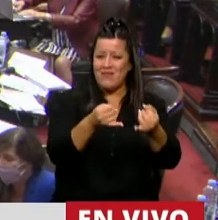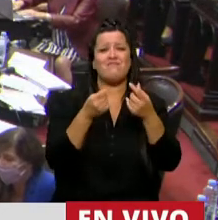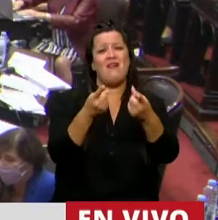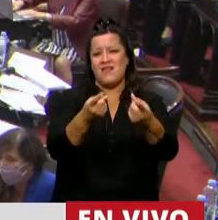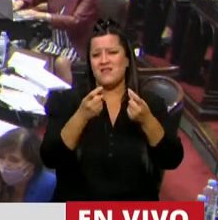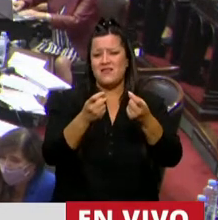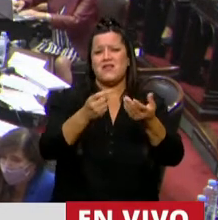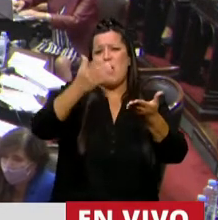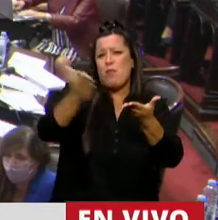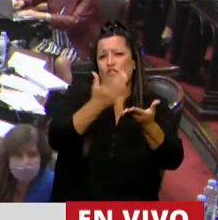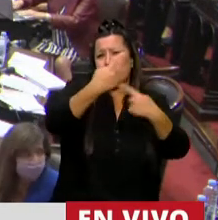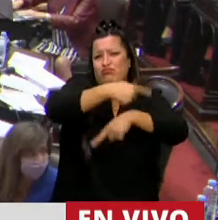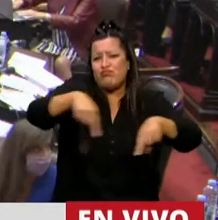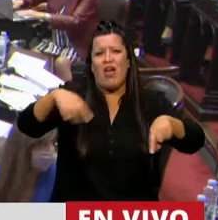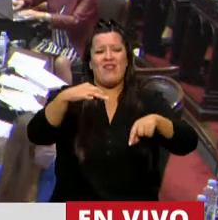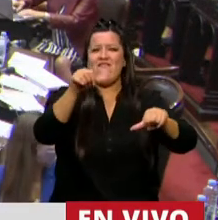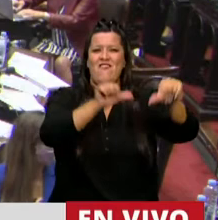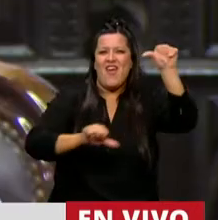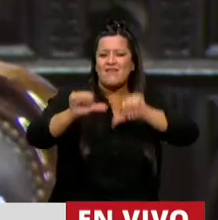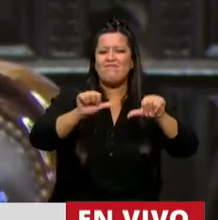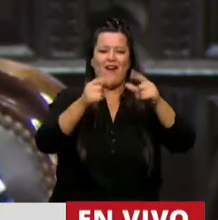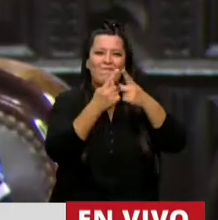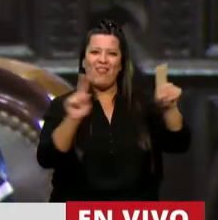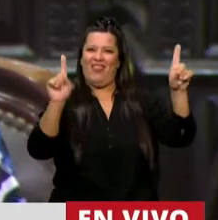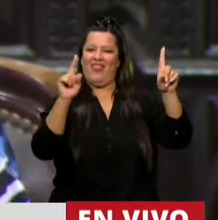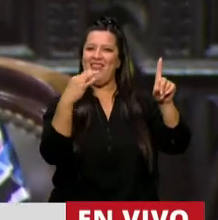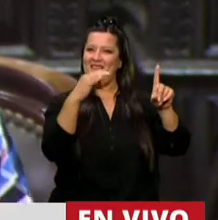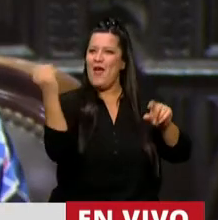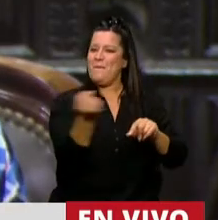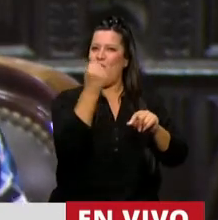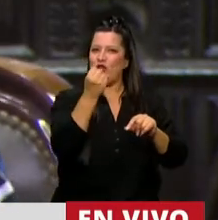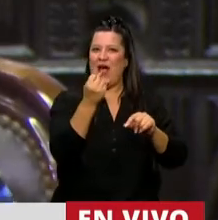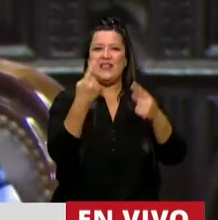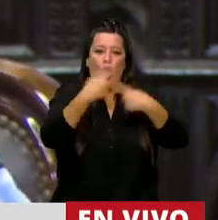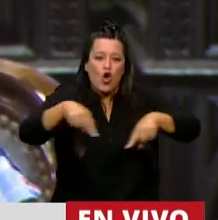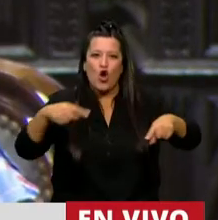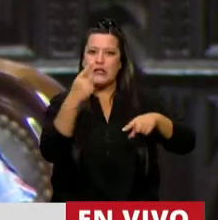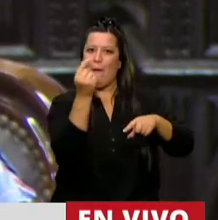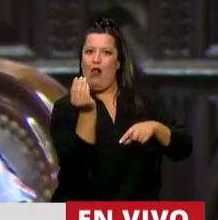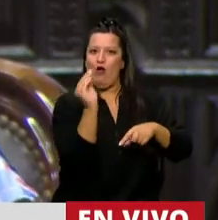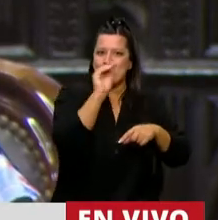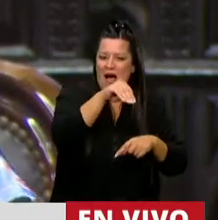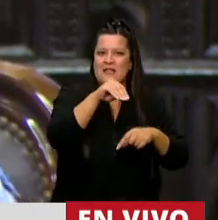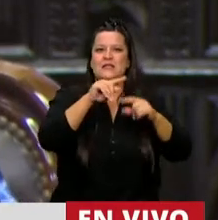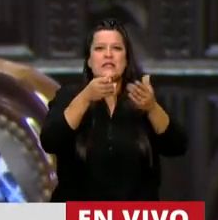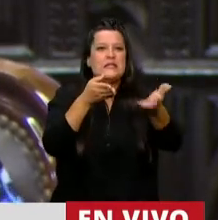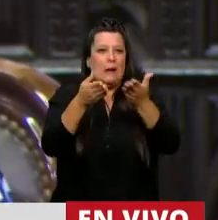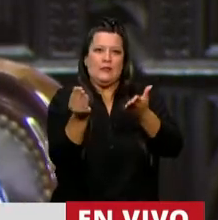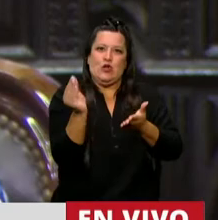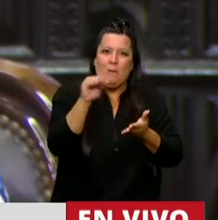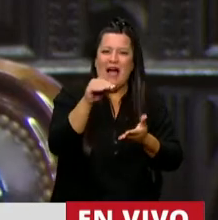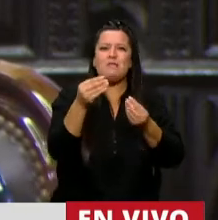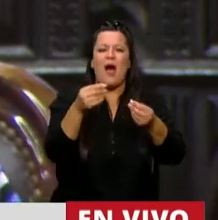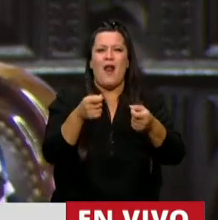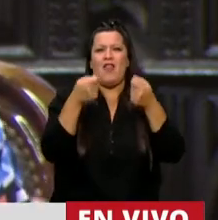sistema productivo transforme la ciencia en innovación, que le agregue valor a nuestros productos y nuestros servicios para generar